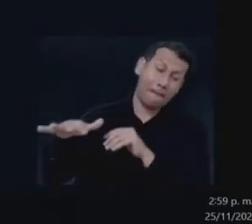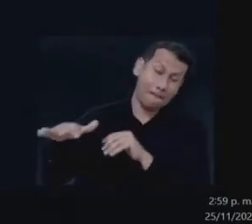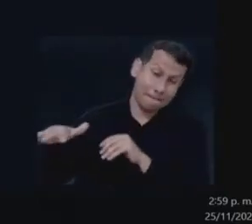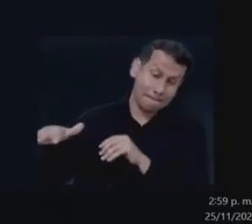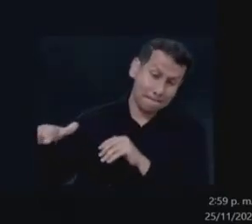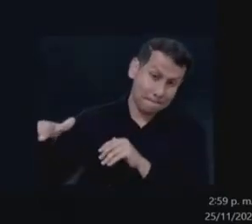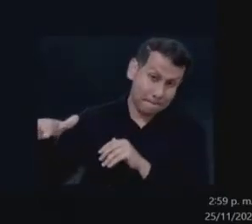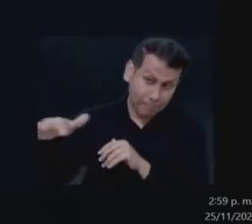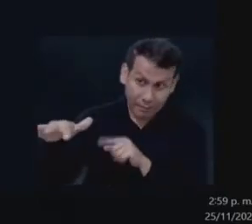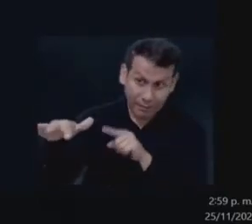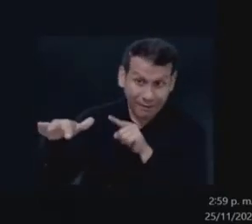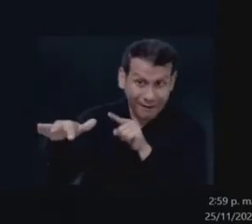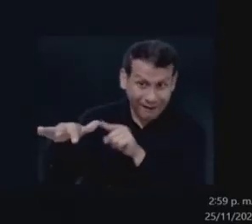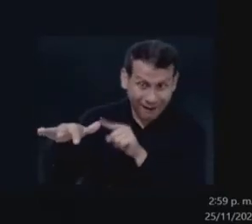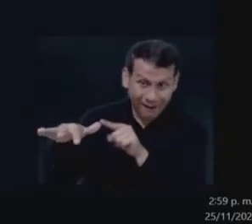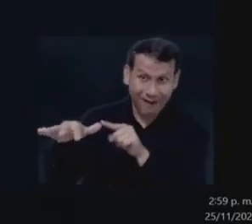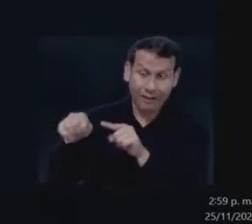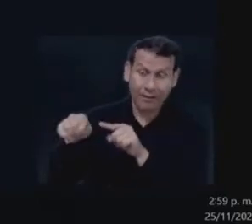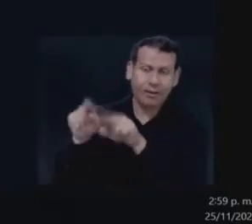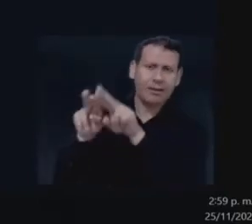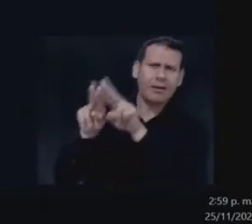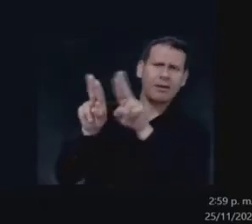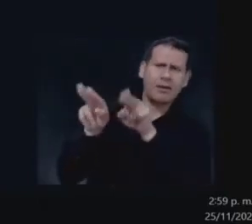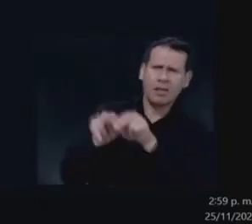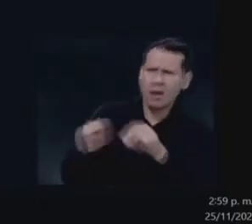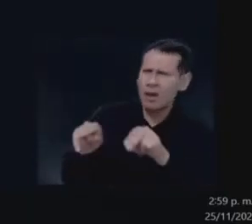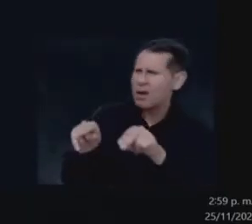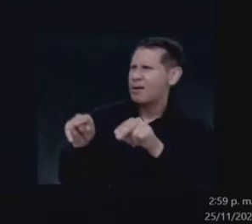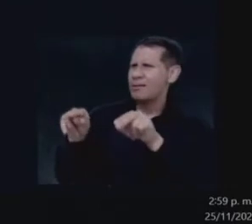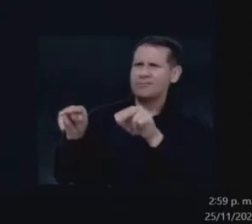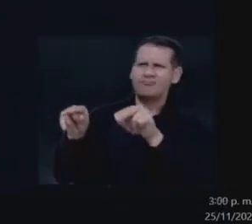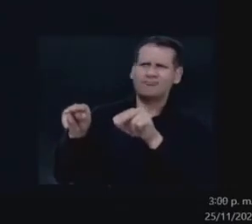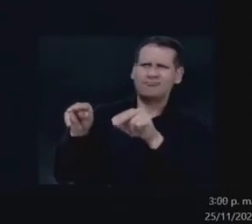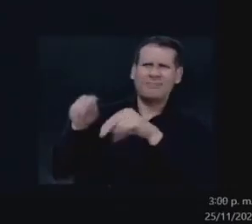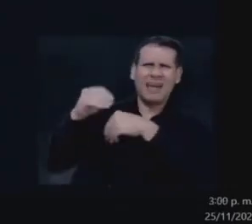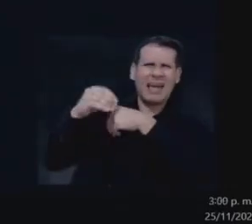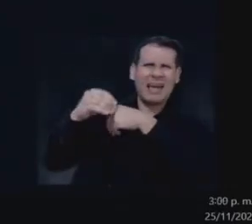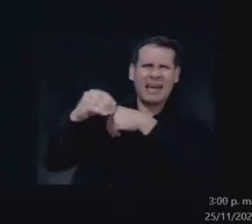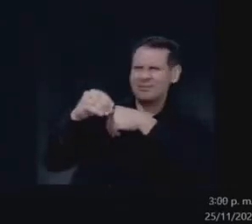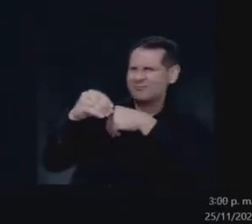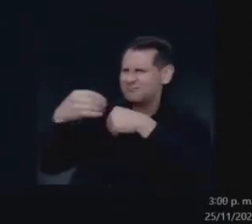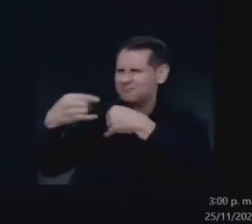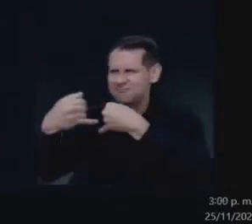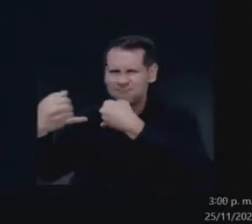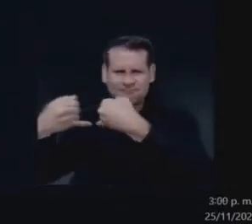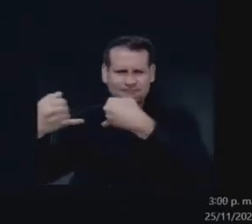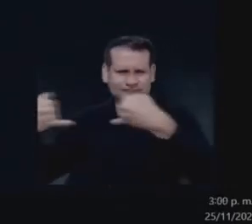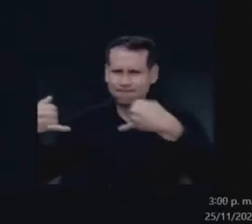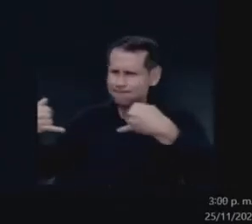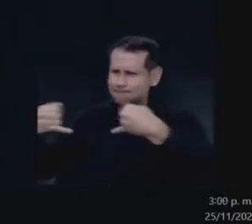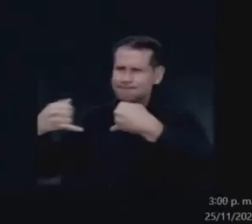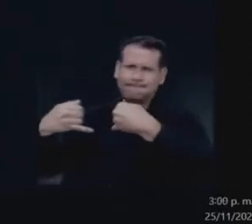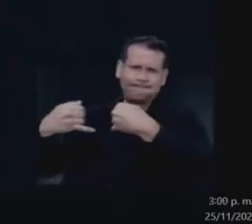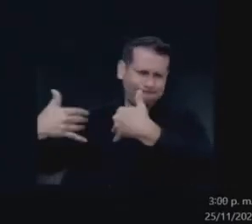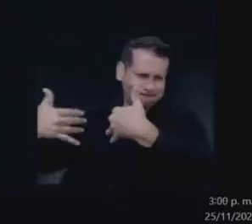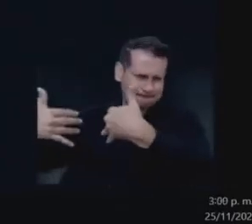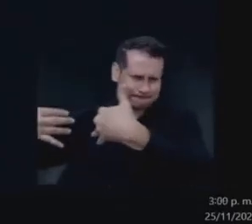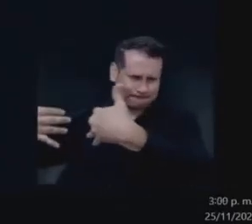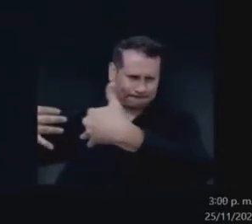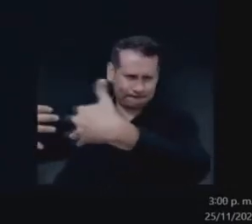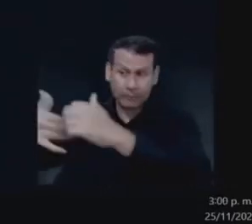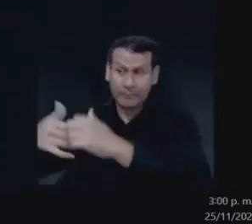nunca va a haber incentivo suficiente para desplegar infraestructura por parte de empresas, la misma comunidad sea capaz de construir